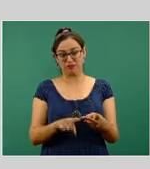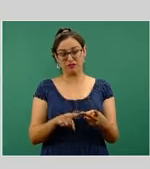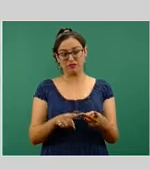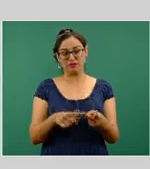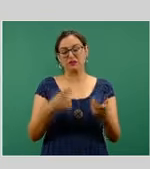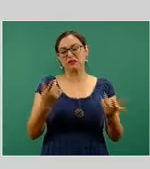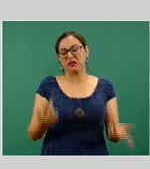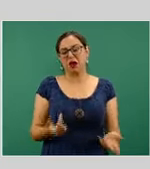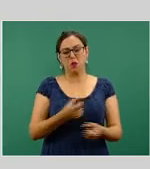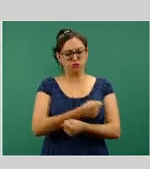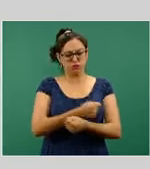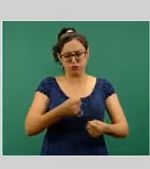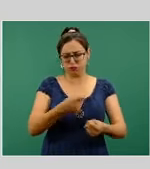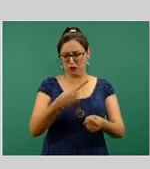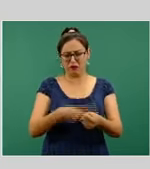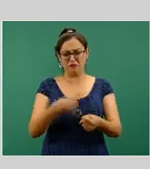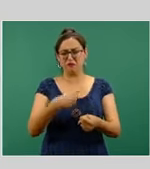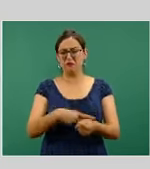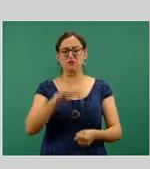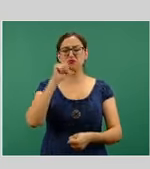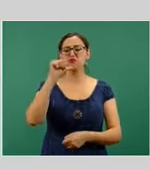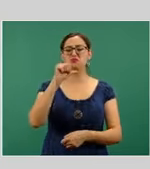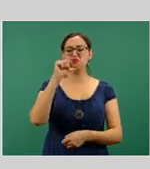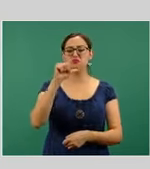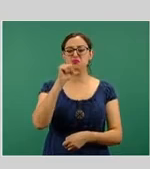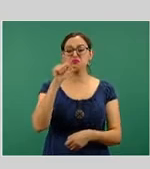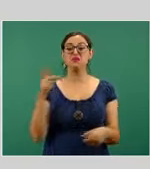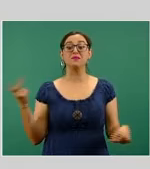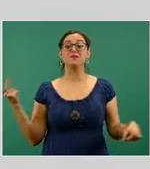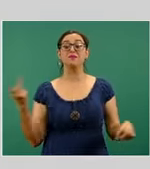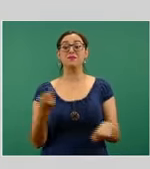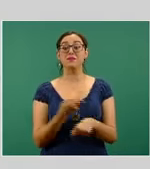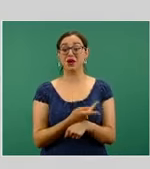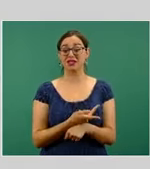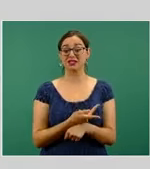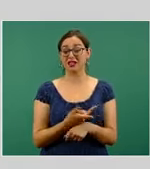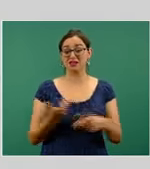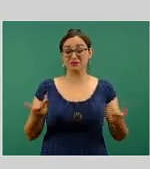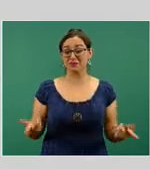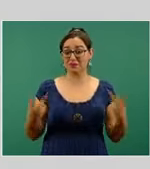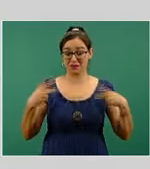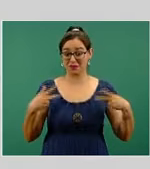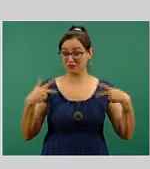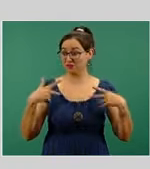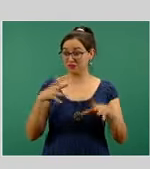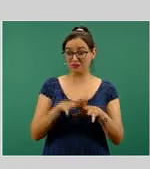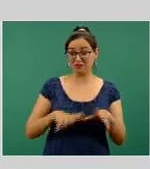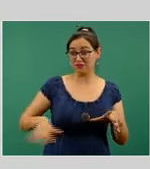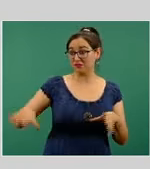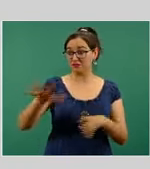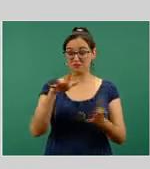enfermedad es no responsabilizarse del compromiso que tenemos con nuestra población de